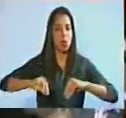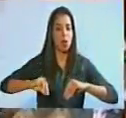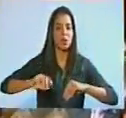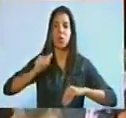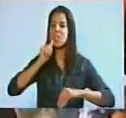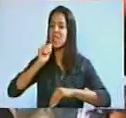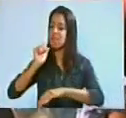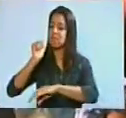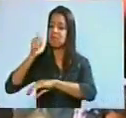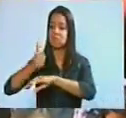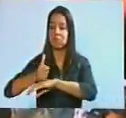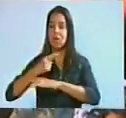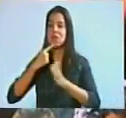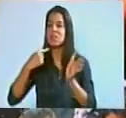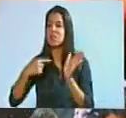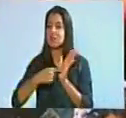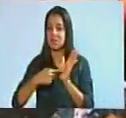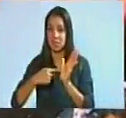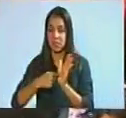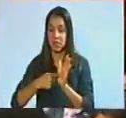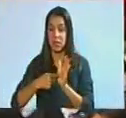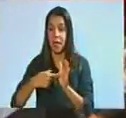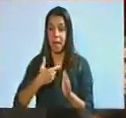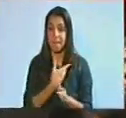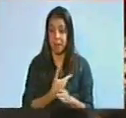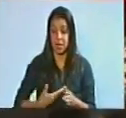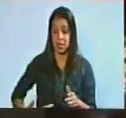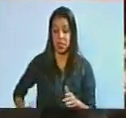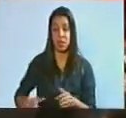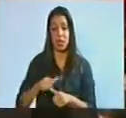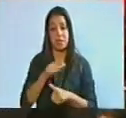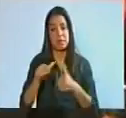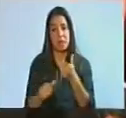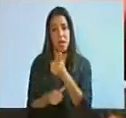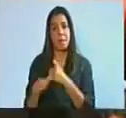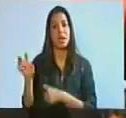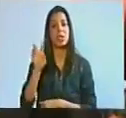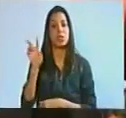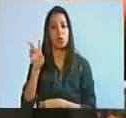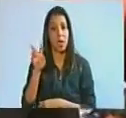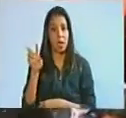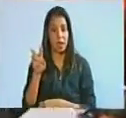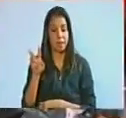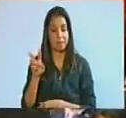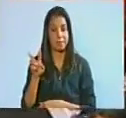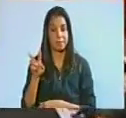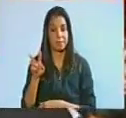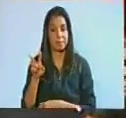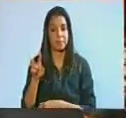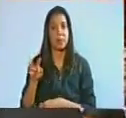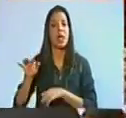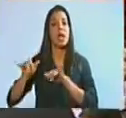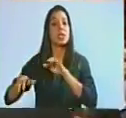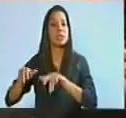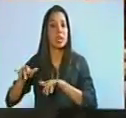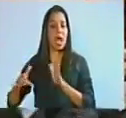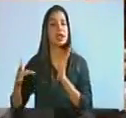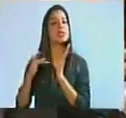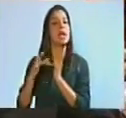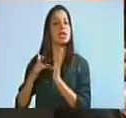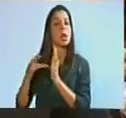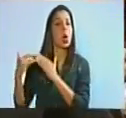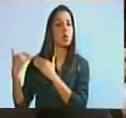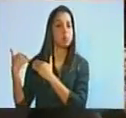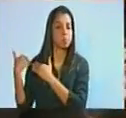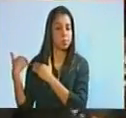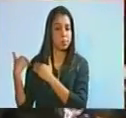precios acordados, que corresponde a la Vicepresidencia Ejecutiva de la República, y una secretaría técnica que está a